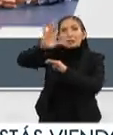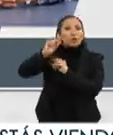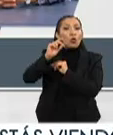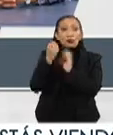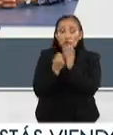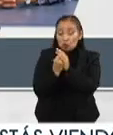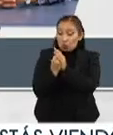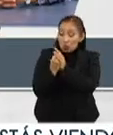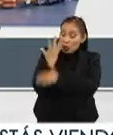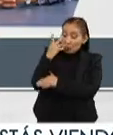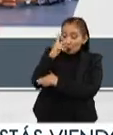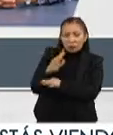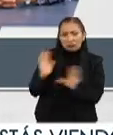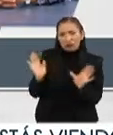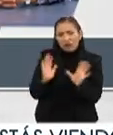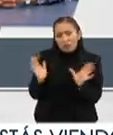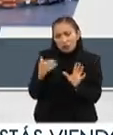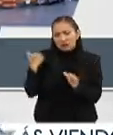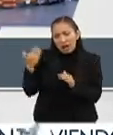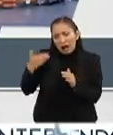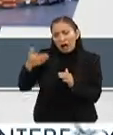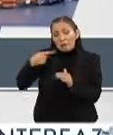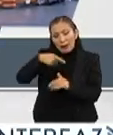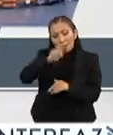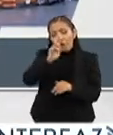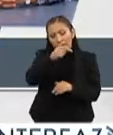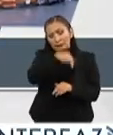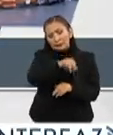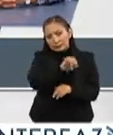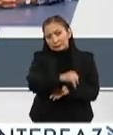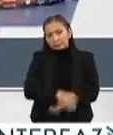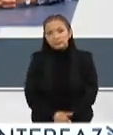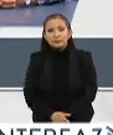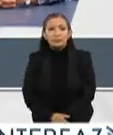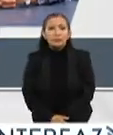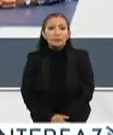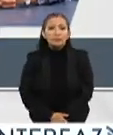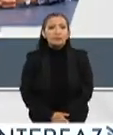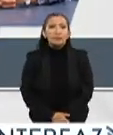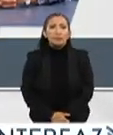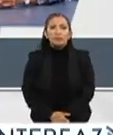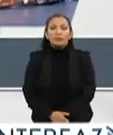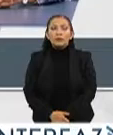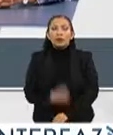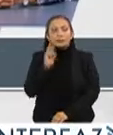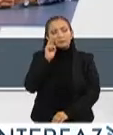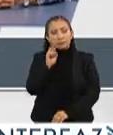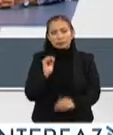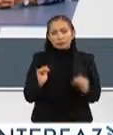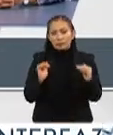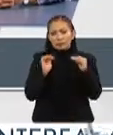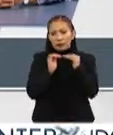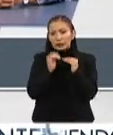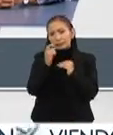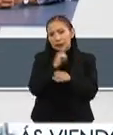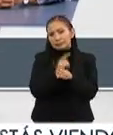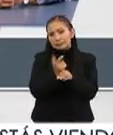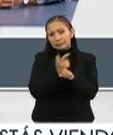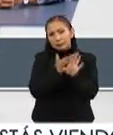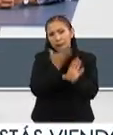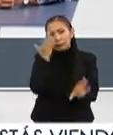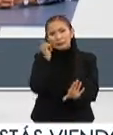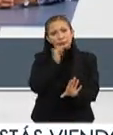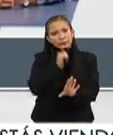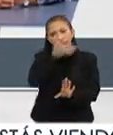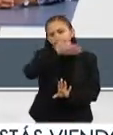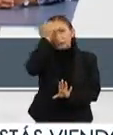cuestión nueva para el país, pero sí para la universidad, ¿no? ¿Cómo se ha dado la paridad? Sé que, bueno, pues esta carrera es muy difícil, a